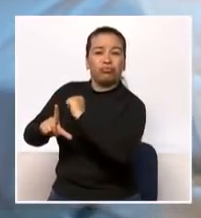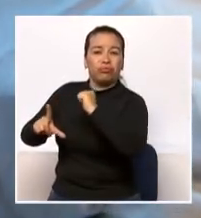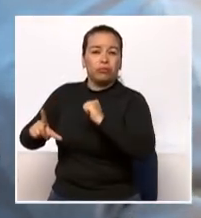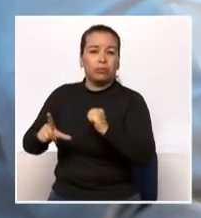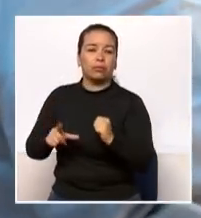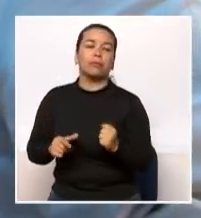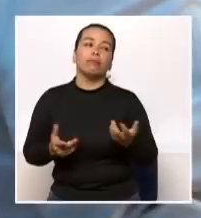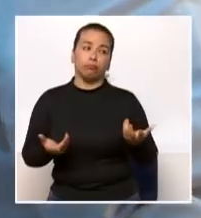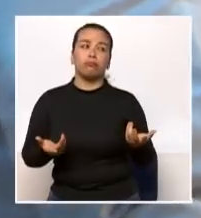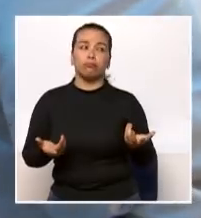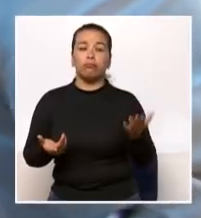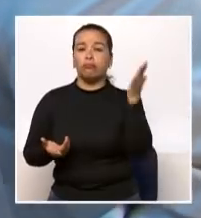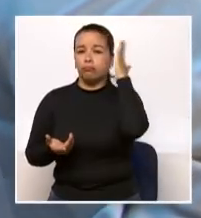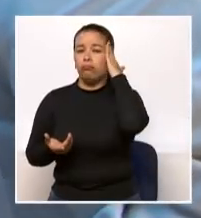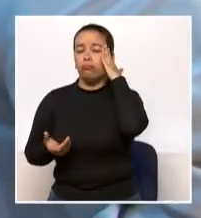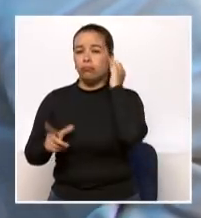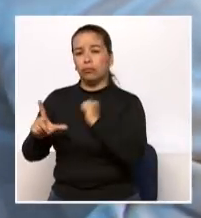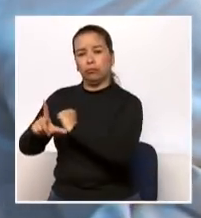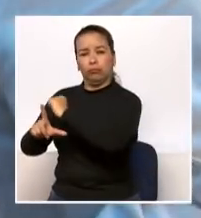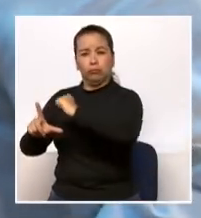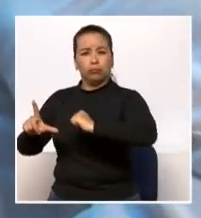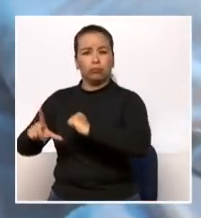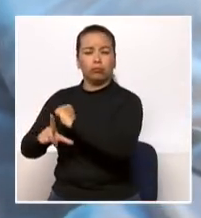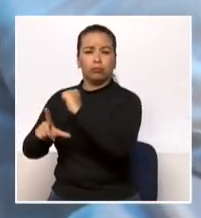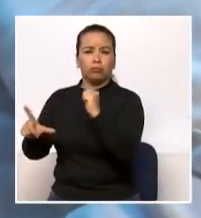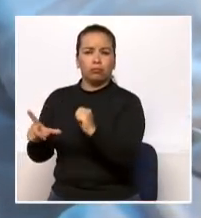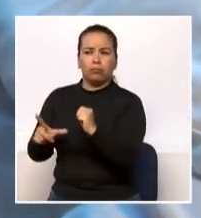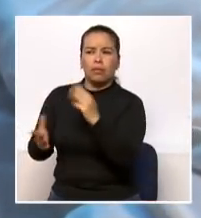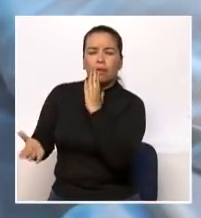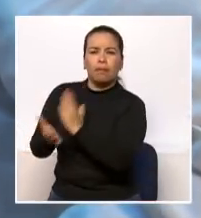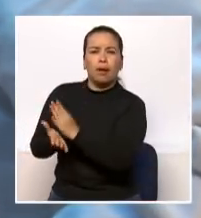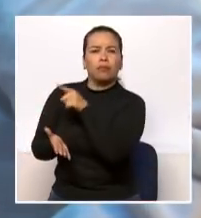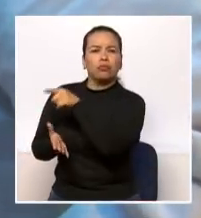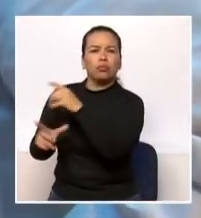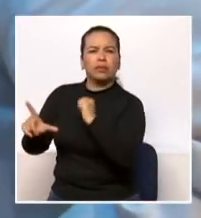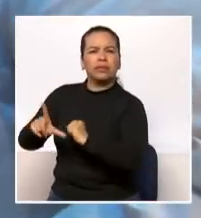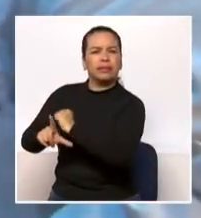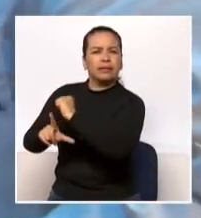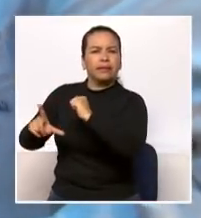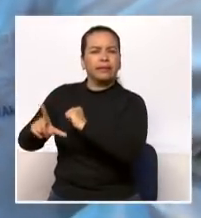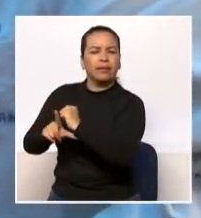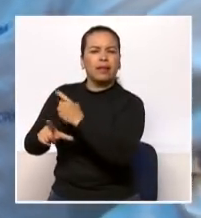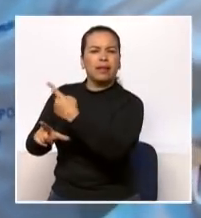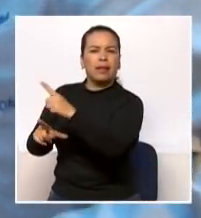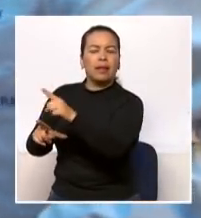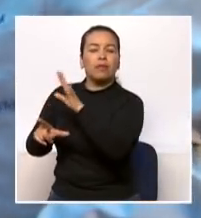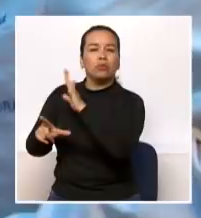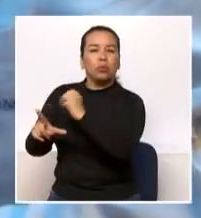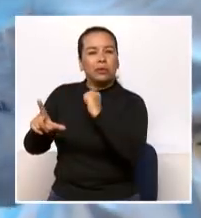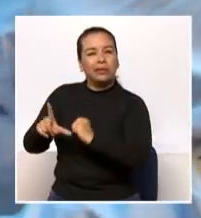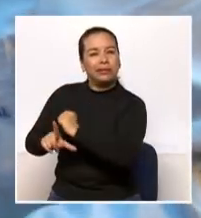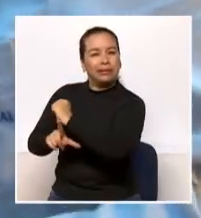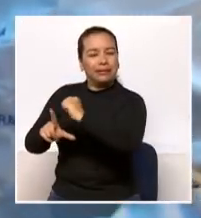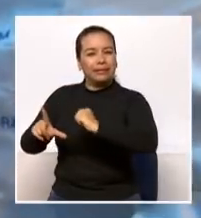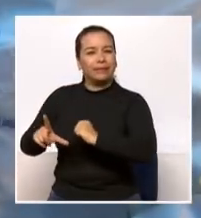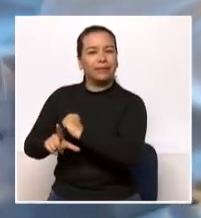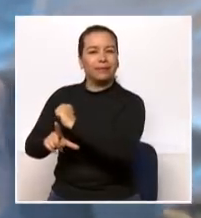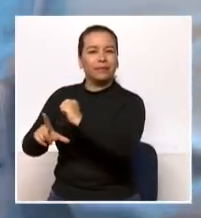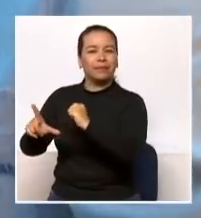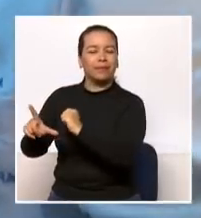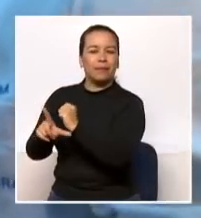Claro, obviamente la ecografía transvaginal. Entonces, ¿qué acontece con la ecografía transvaginal? Al ser un transductor